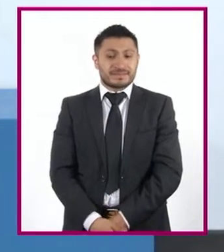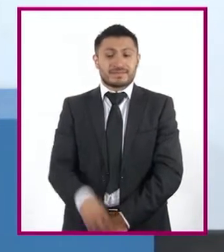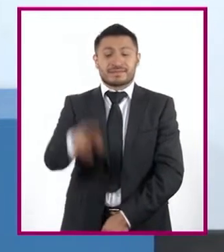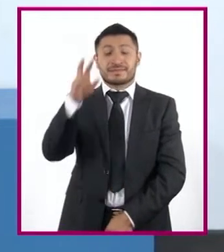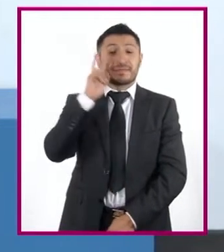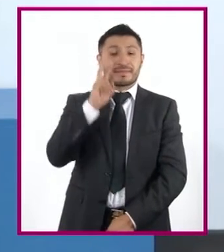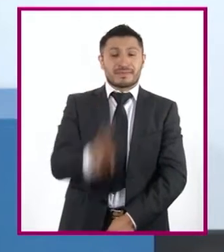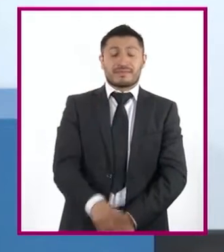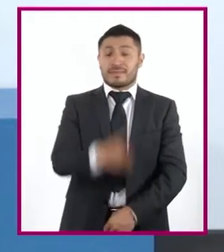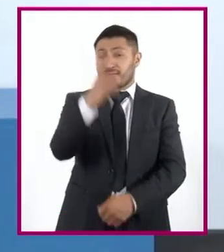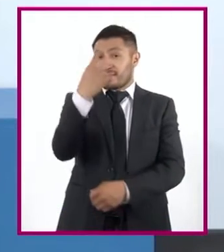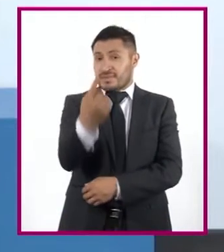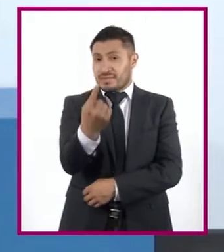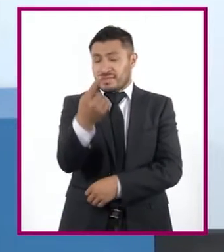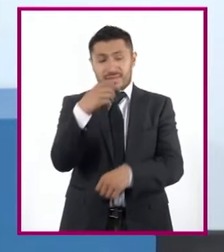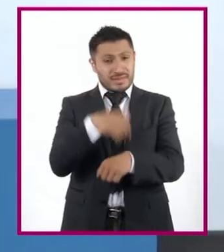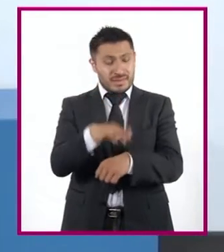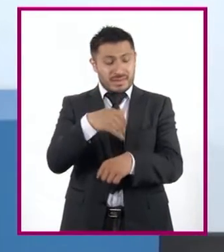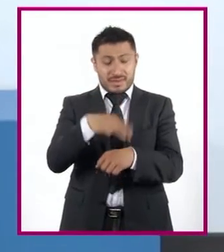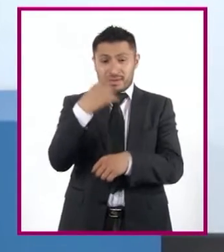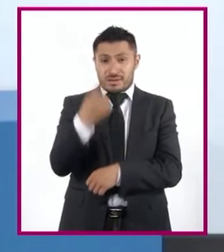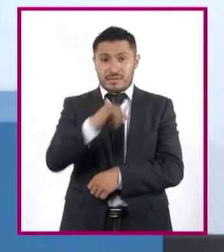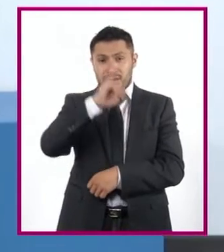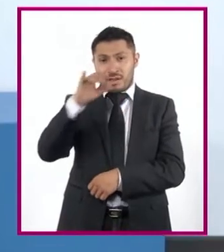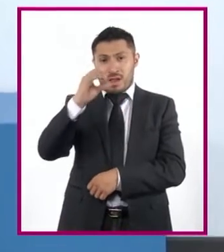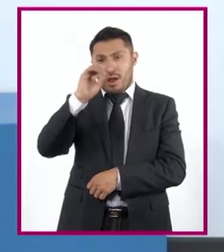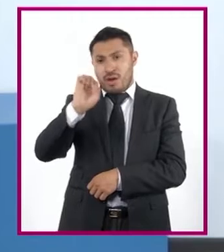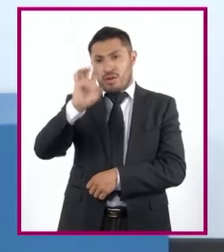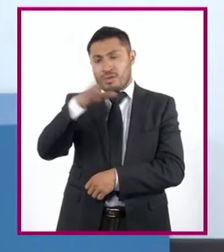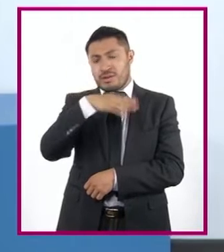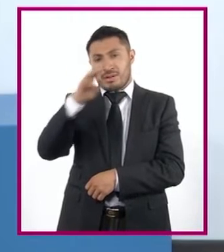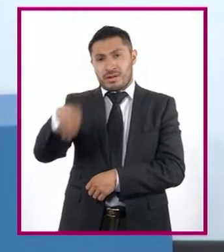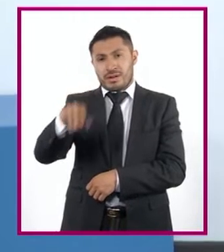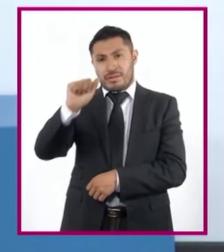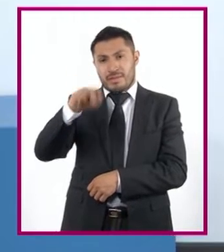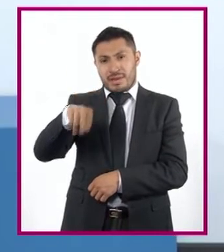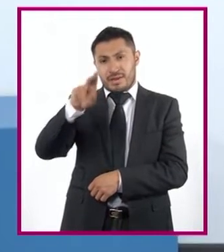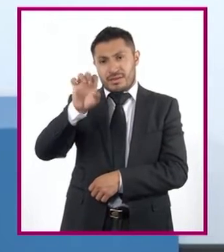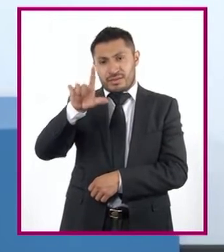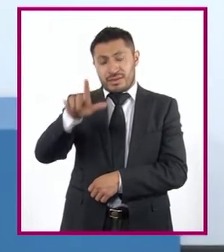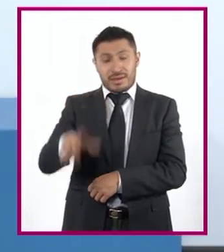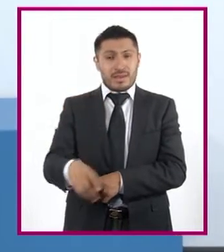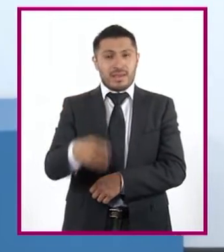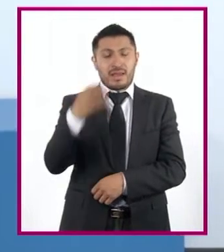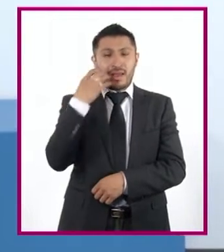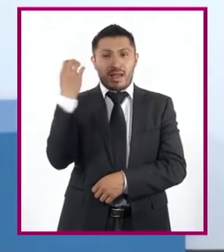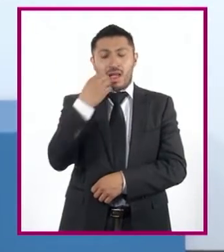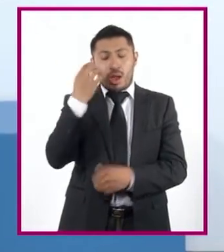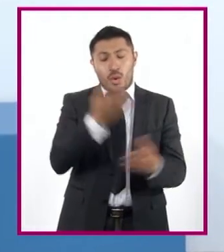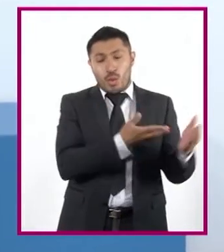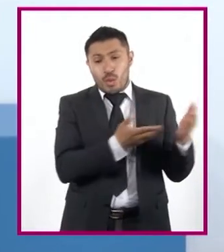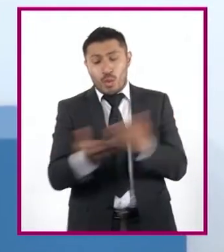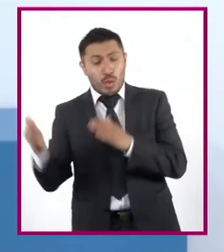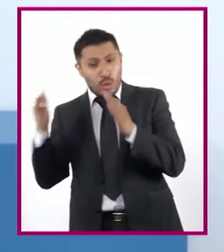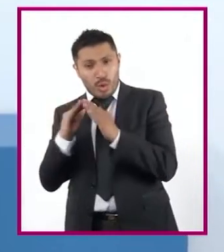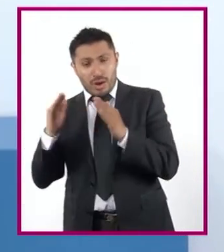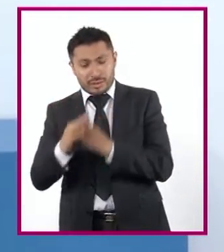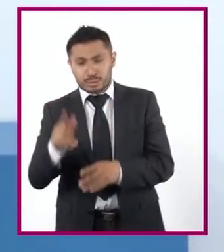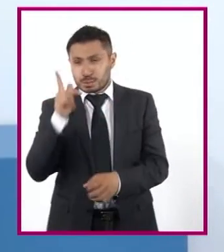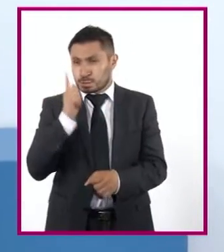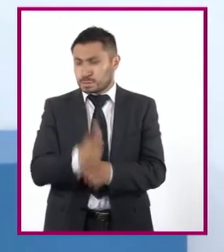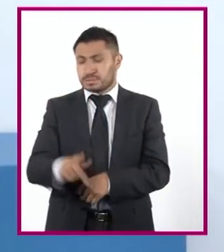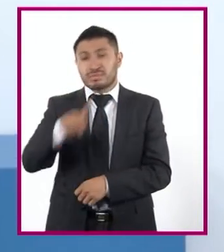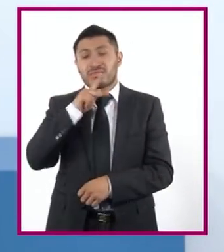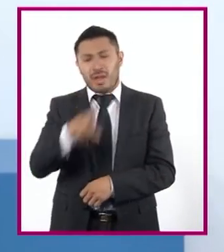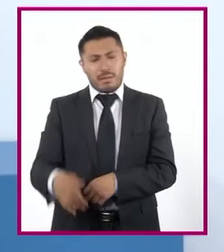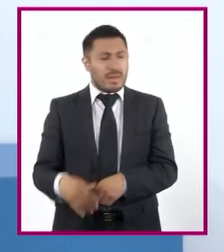Veamos, situación 1. José Manuel va llegando de su escuela y encuentra a su papá muy entretenido. Se acerca a él y